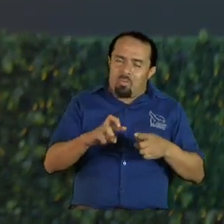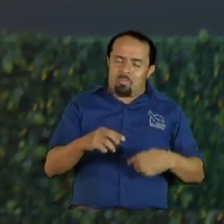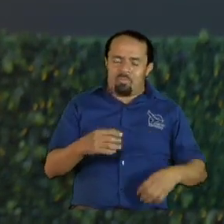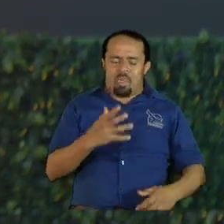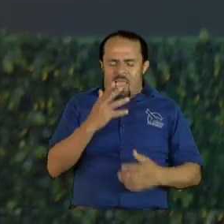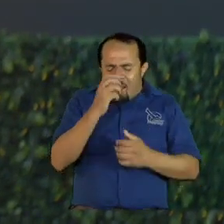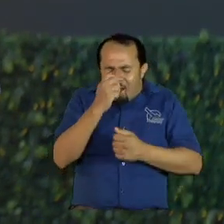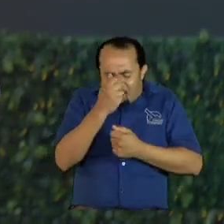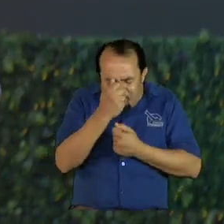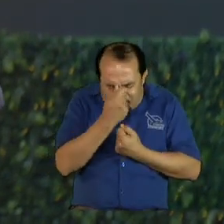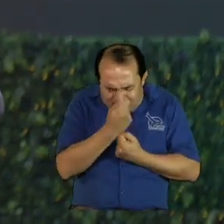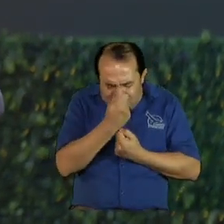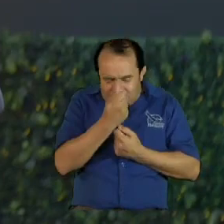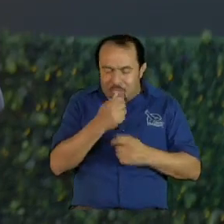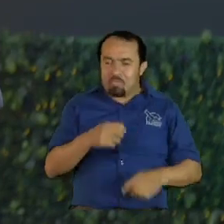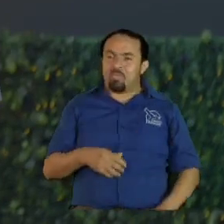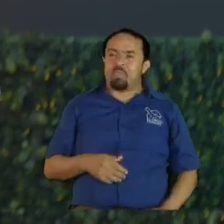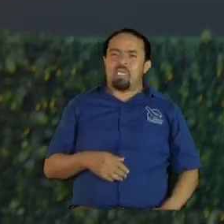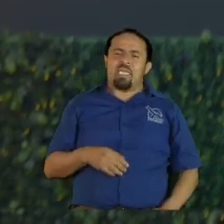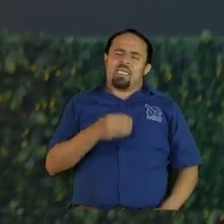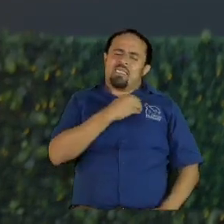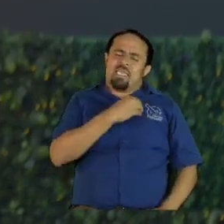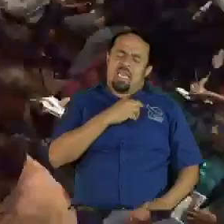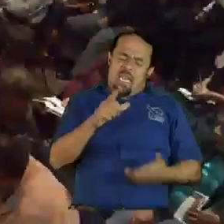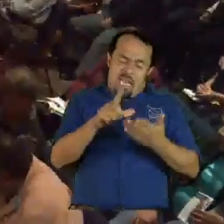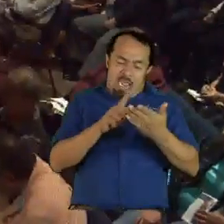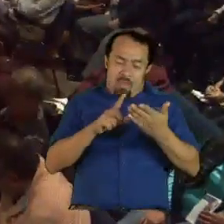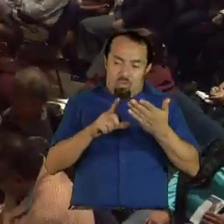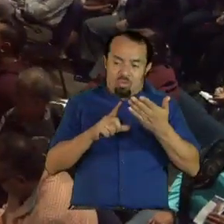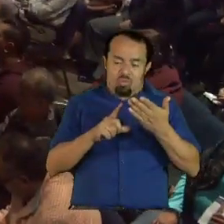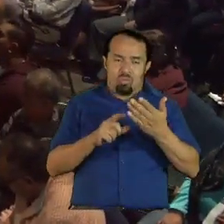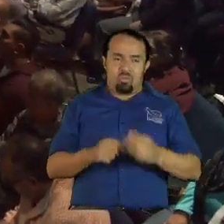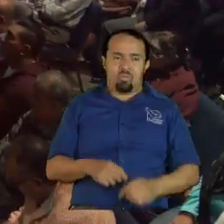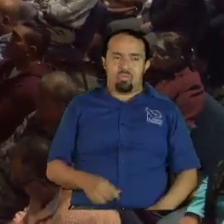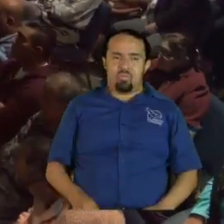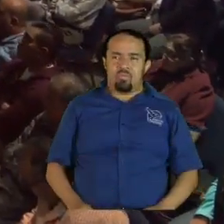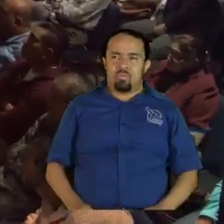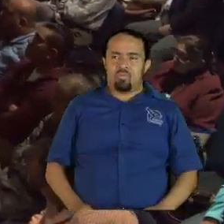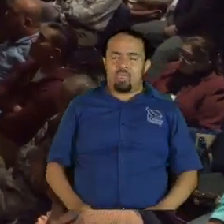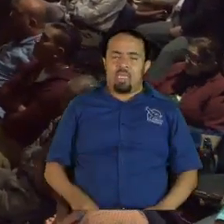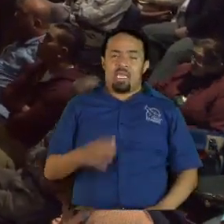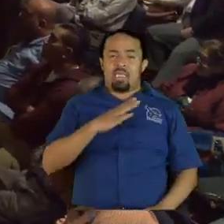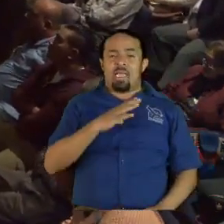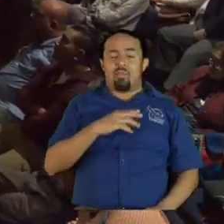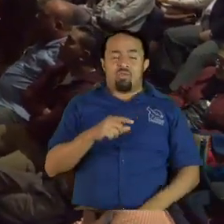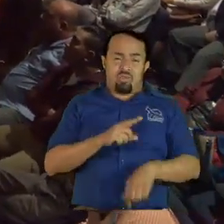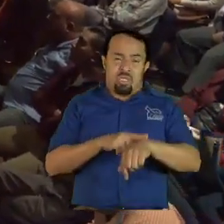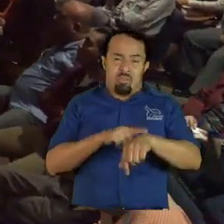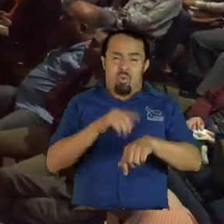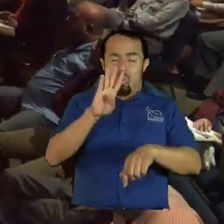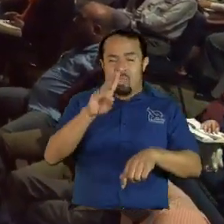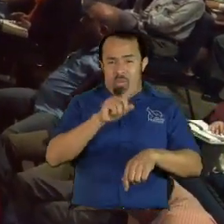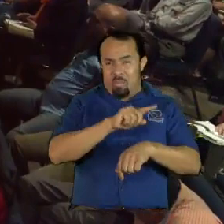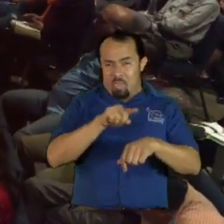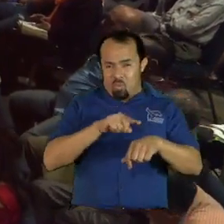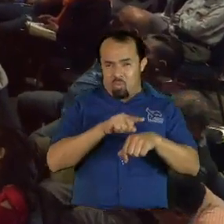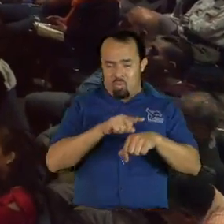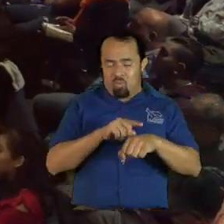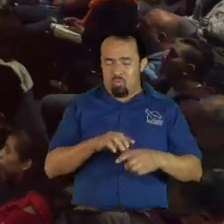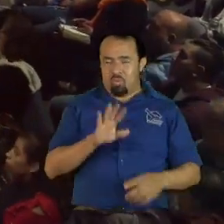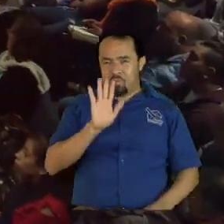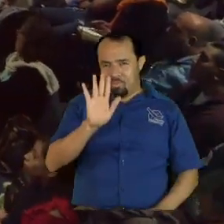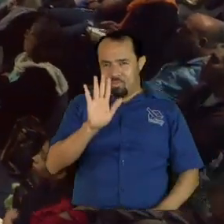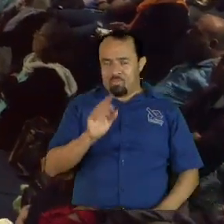Arrepentimiento. Si quiere, lo leemos así suave, brevemente, hermano. Tenemos tiempo, 4 minutitos, pero este